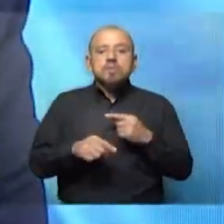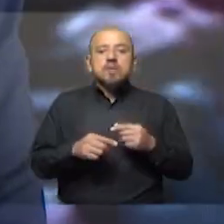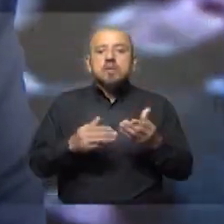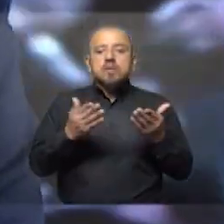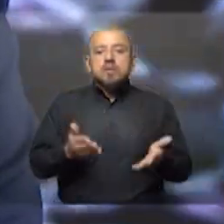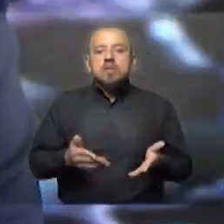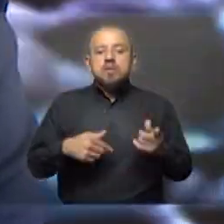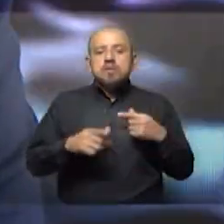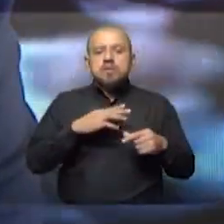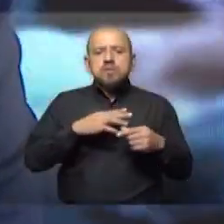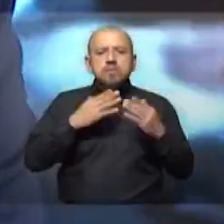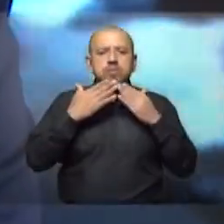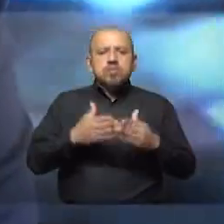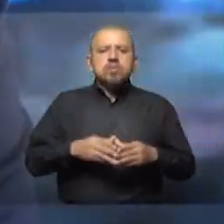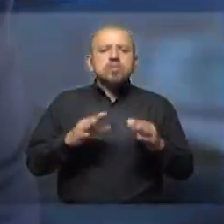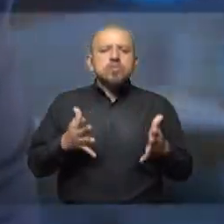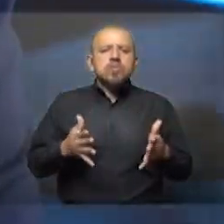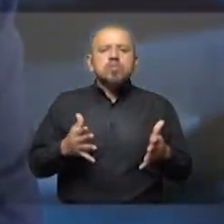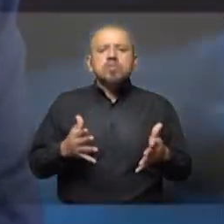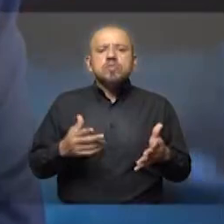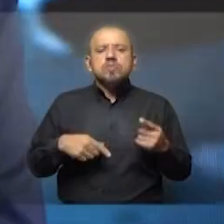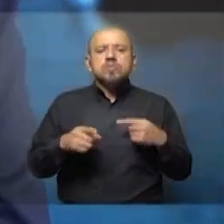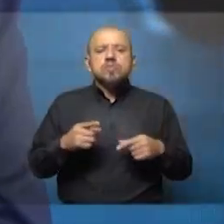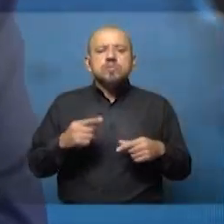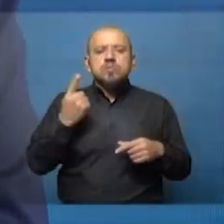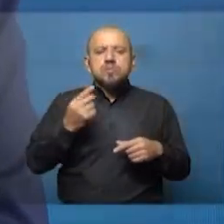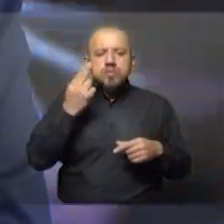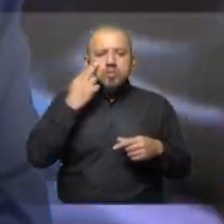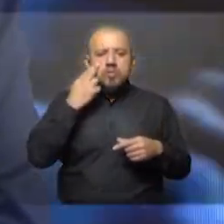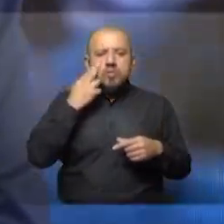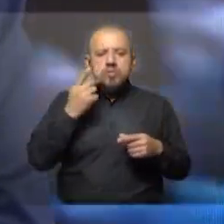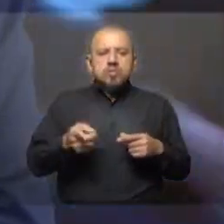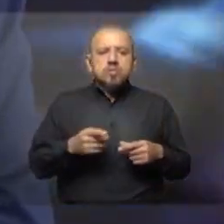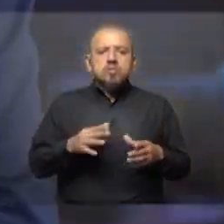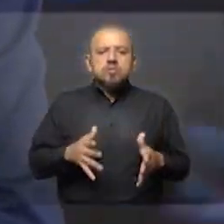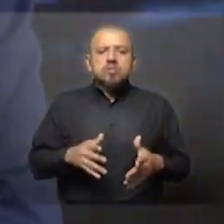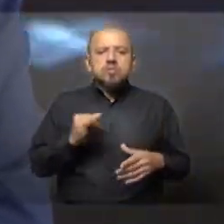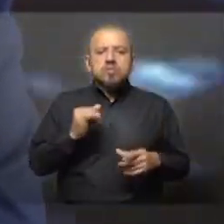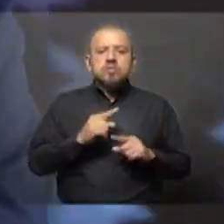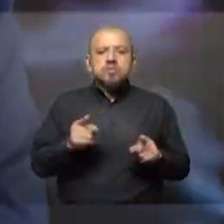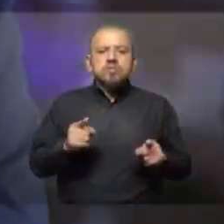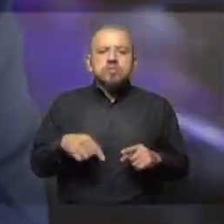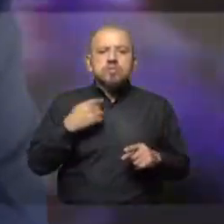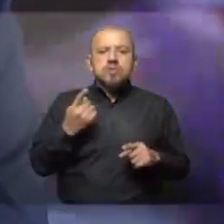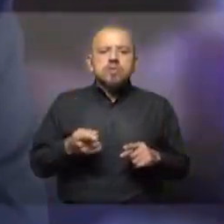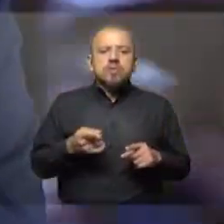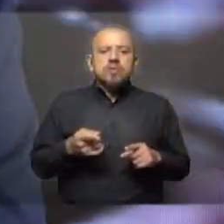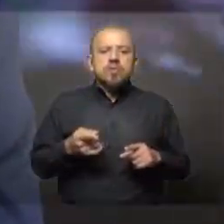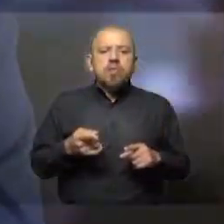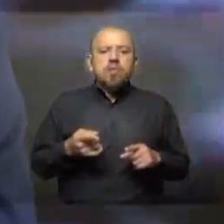Primero te reprendo por eso cómo es eso de que uno de los problemas es que cuerpos pueden cuidar y qué cuerpos no lo otro